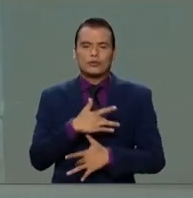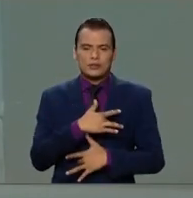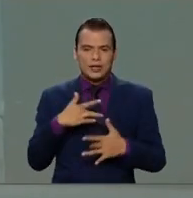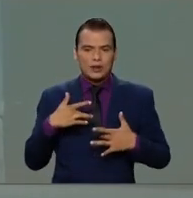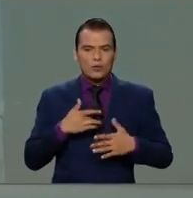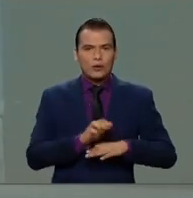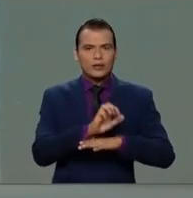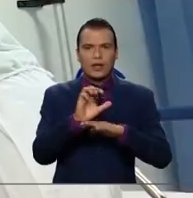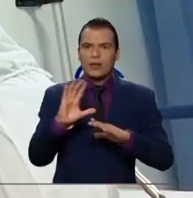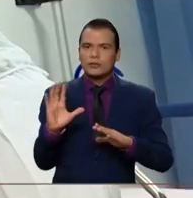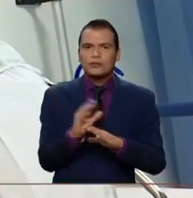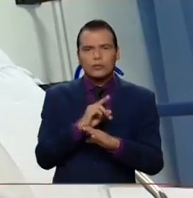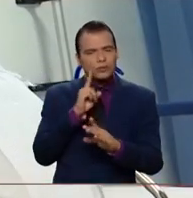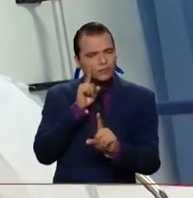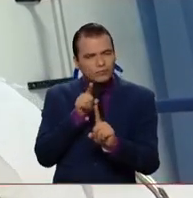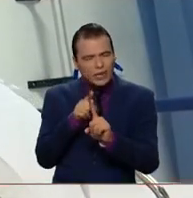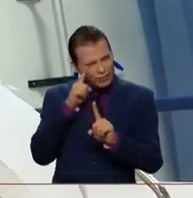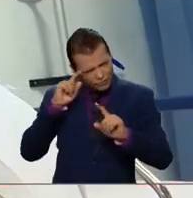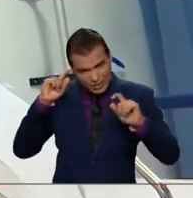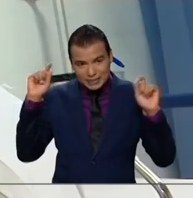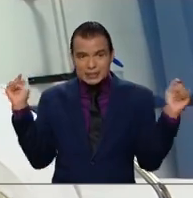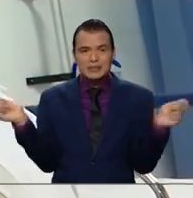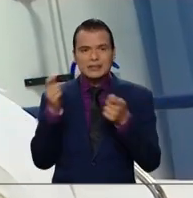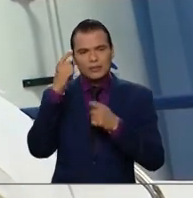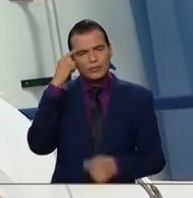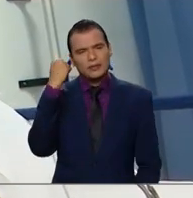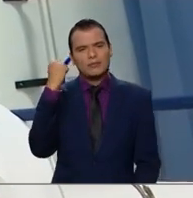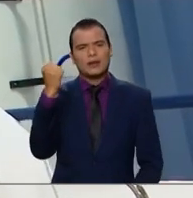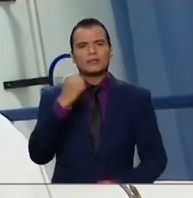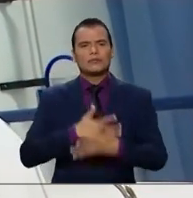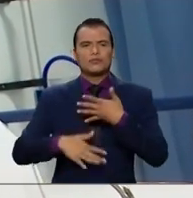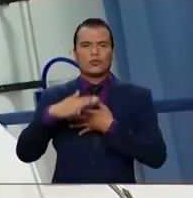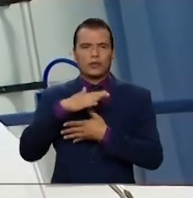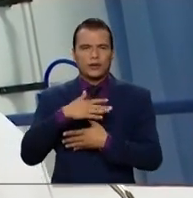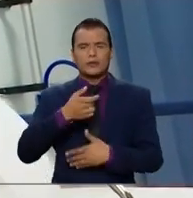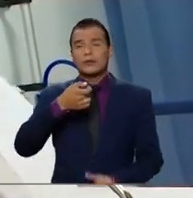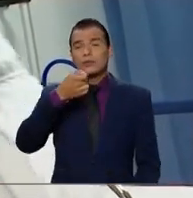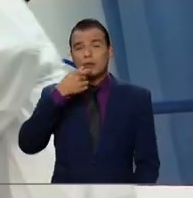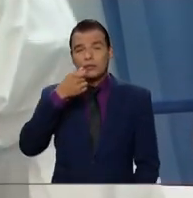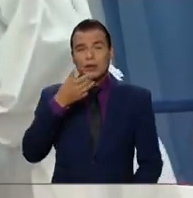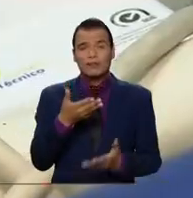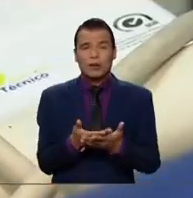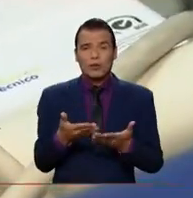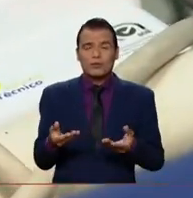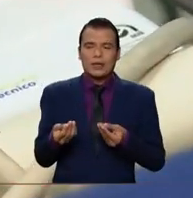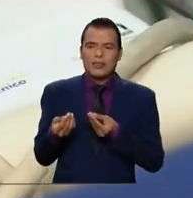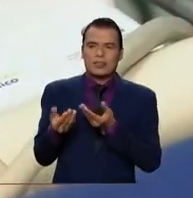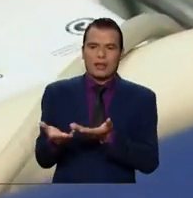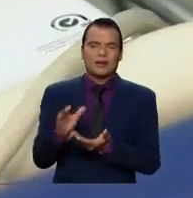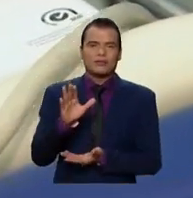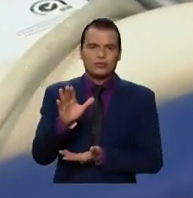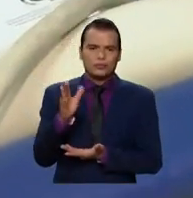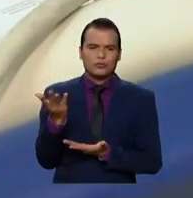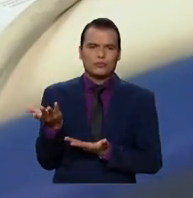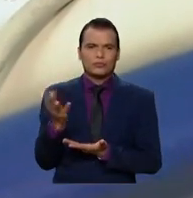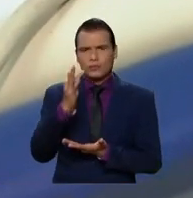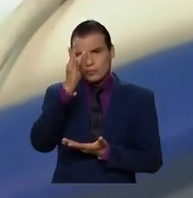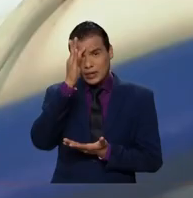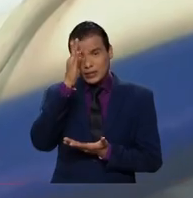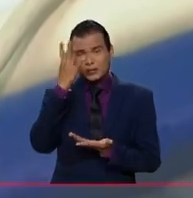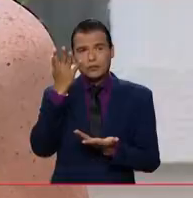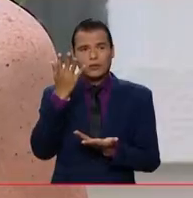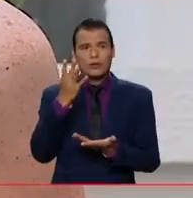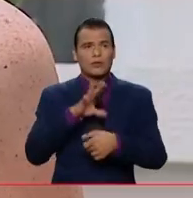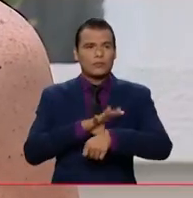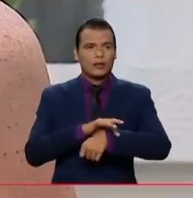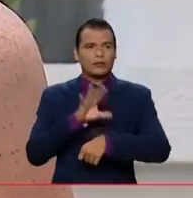enfermedad buscan elevar. Solamente proveerle la medicina, que eso lo hace la parte legal y las clínicas y los médicos,